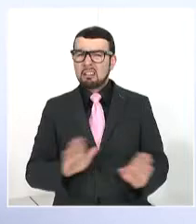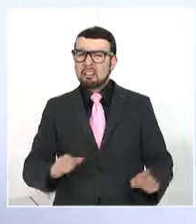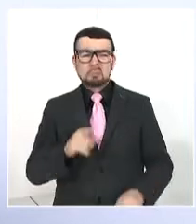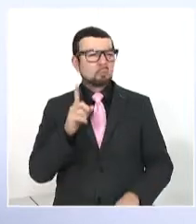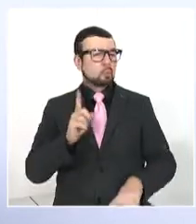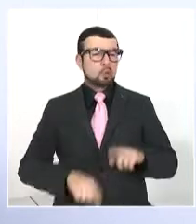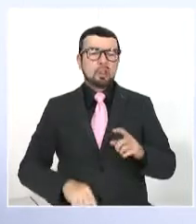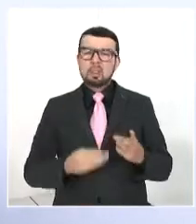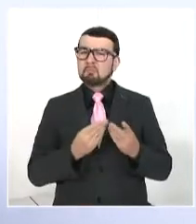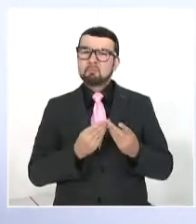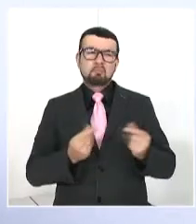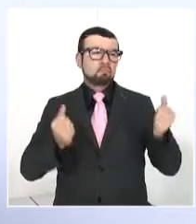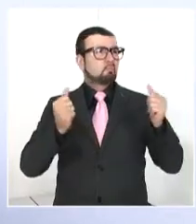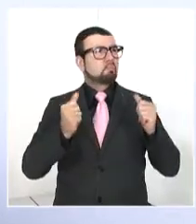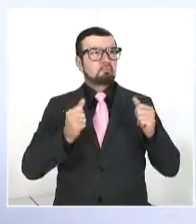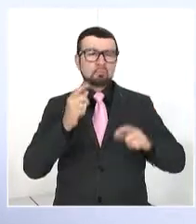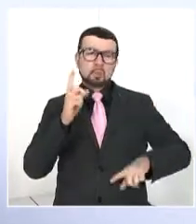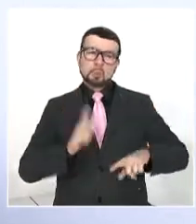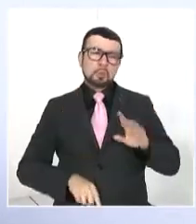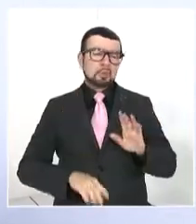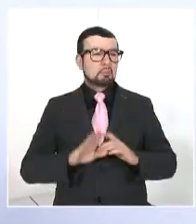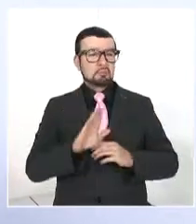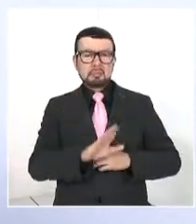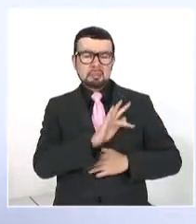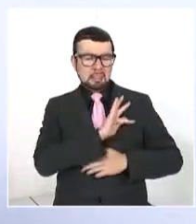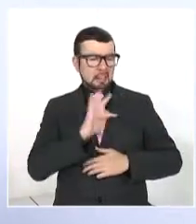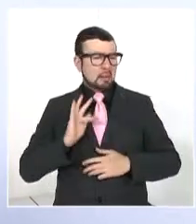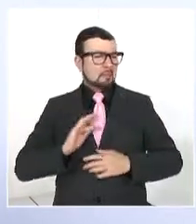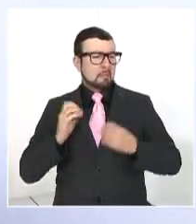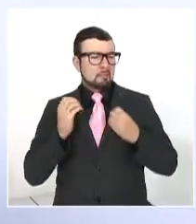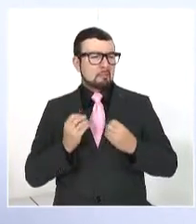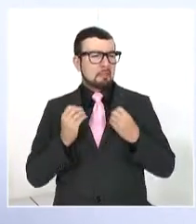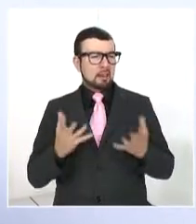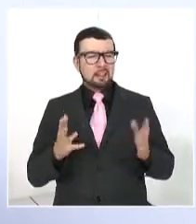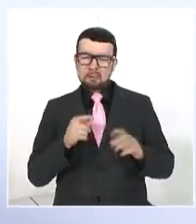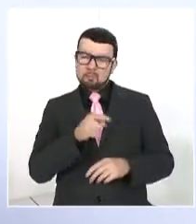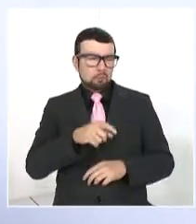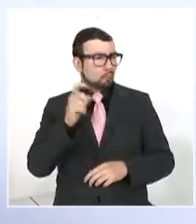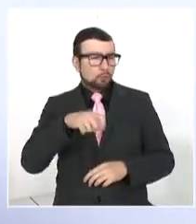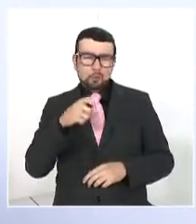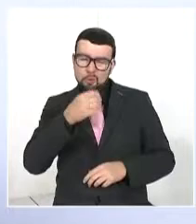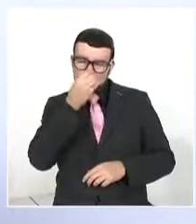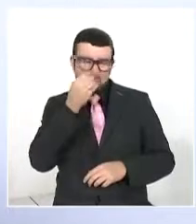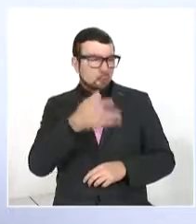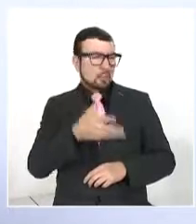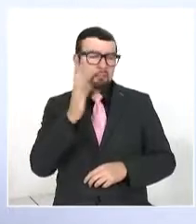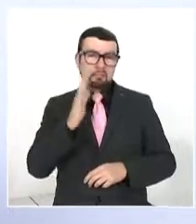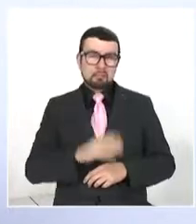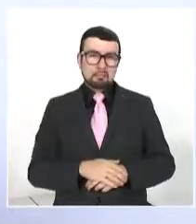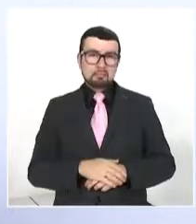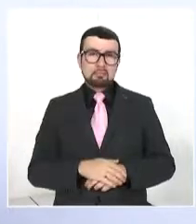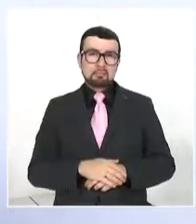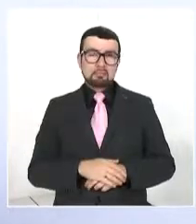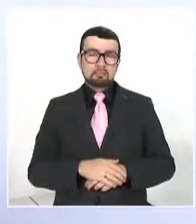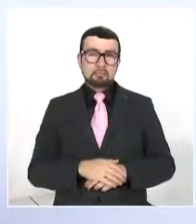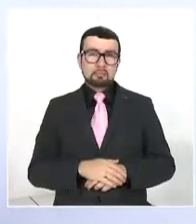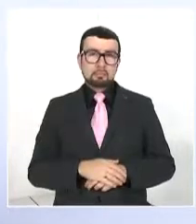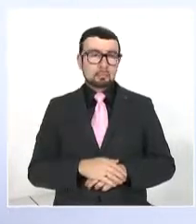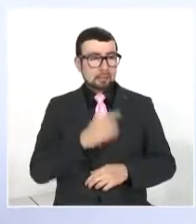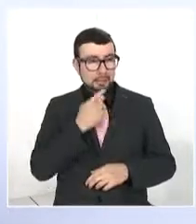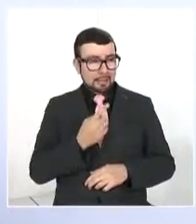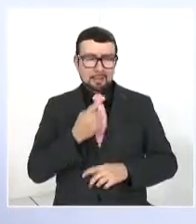acabó. Eso, terapia, ¿para qué? O también, no, eso,